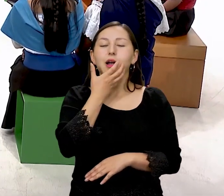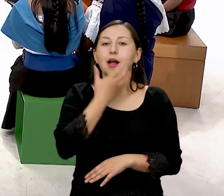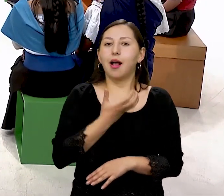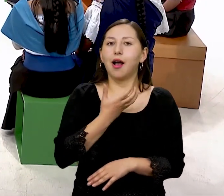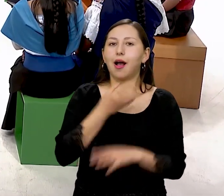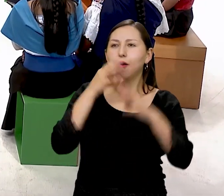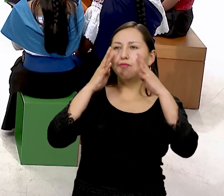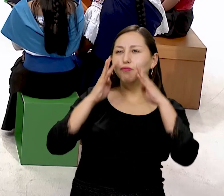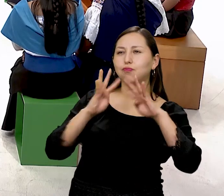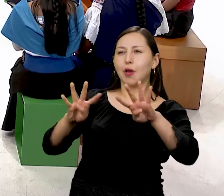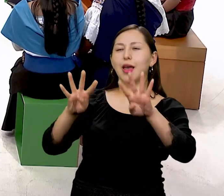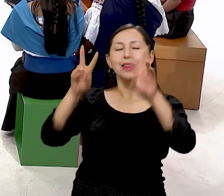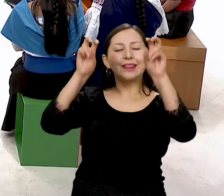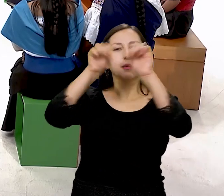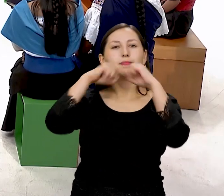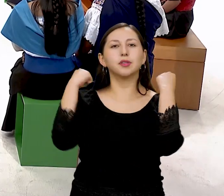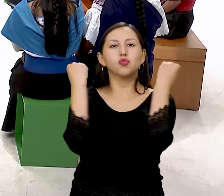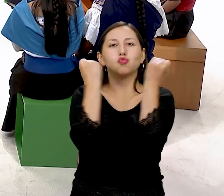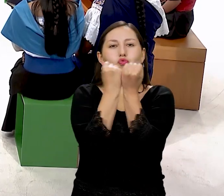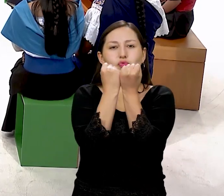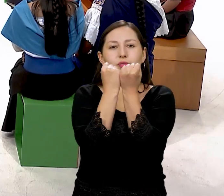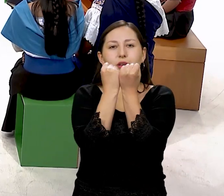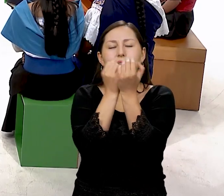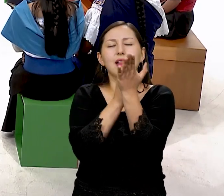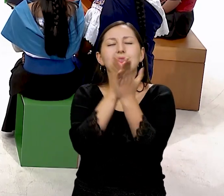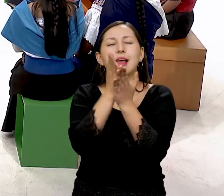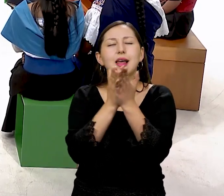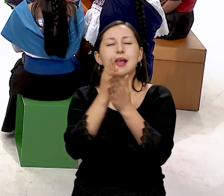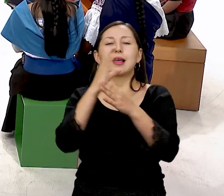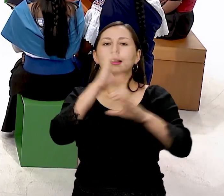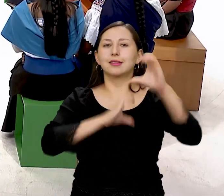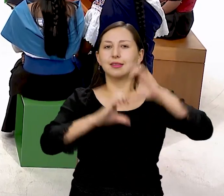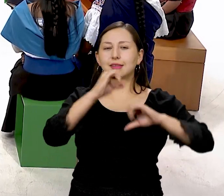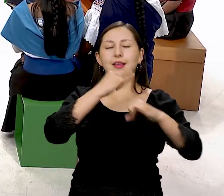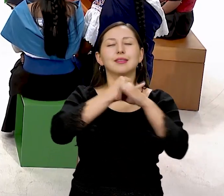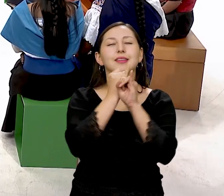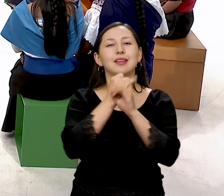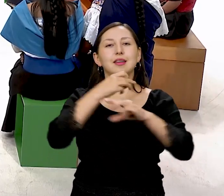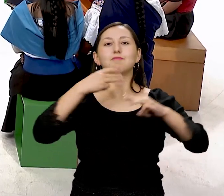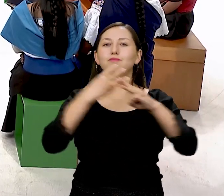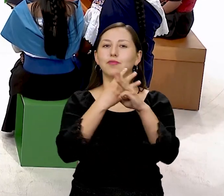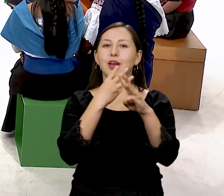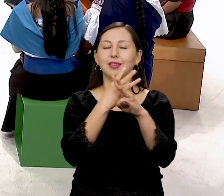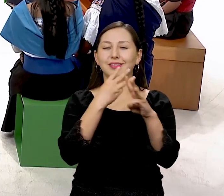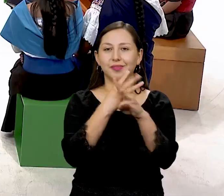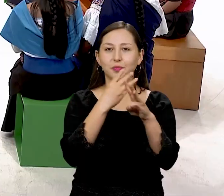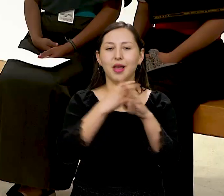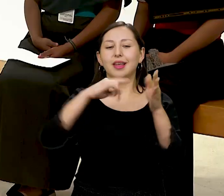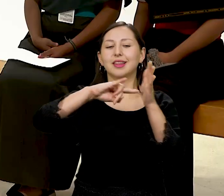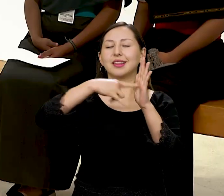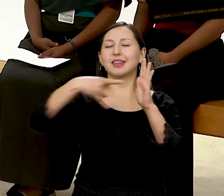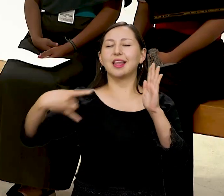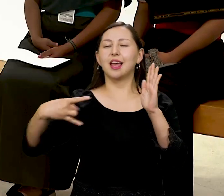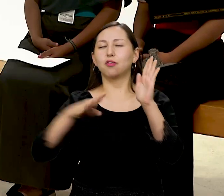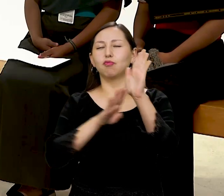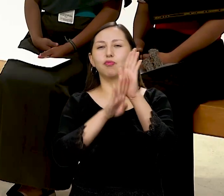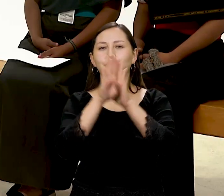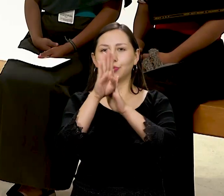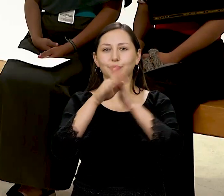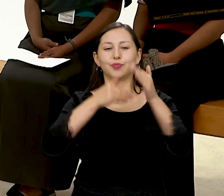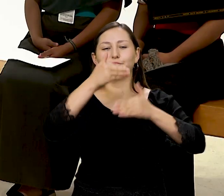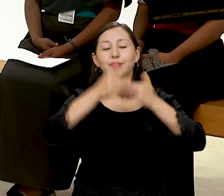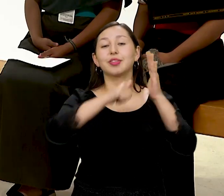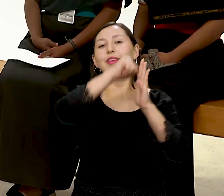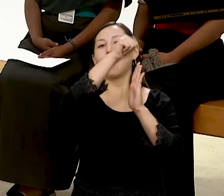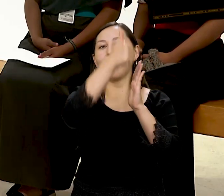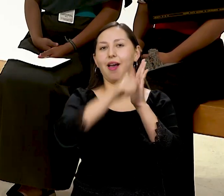dentro del ámbito social, a que sigan carreras de ciencia, ingeniería, matemática y también lo que tiene que